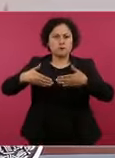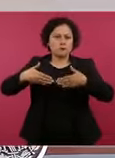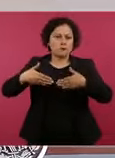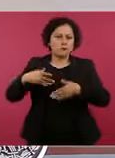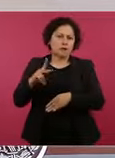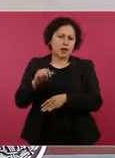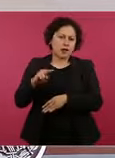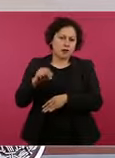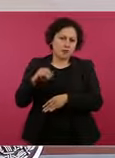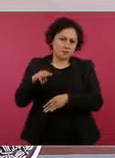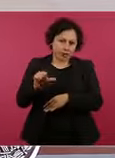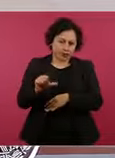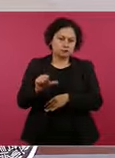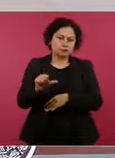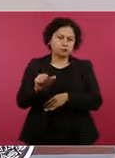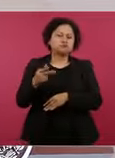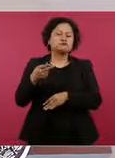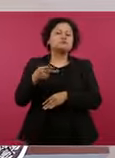por cuestiones